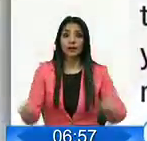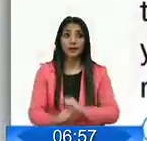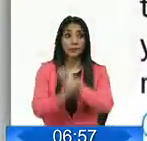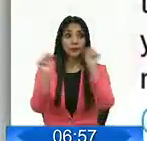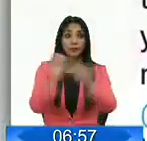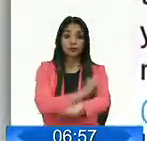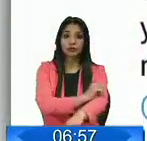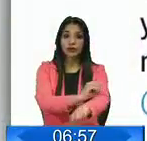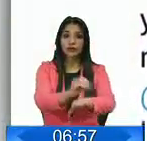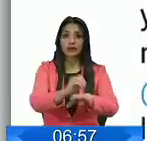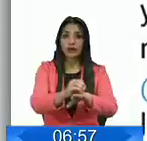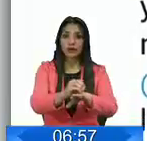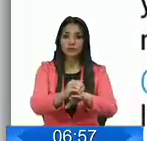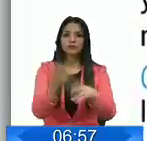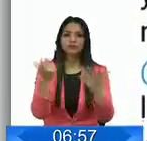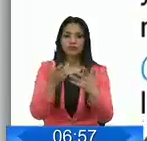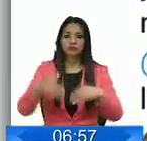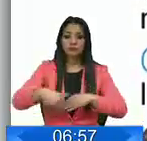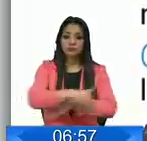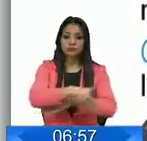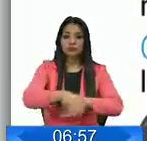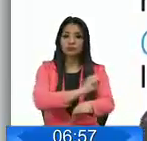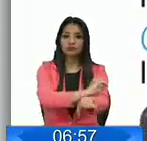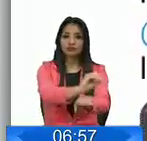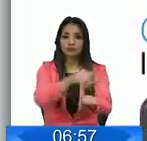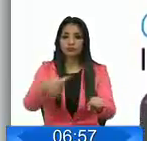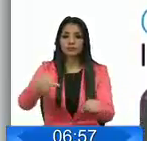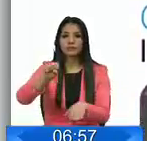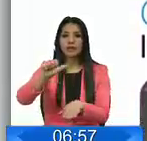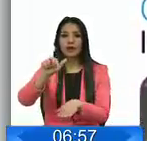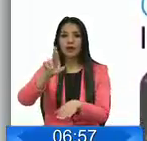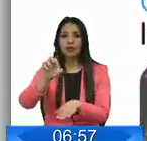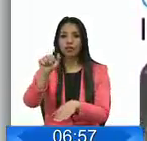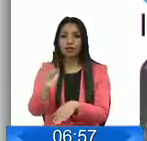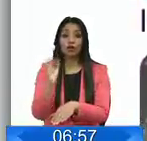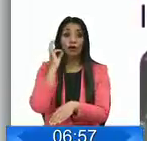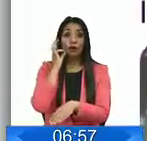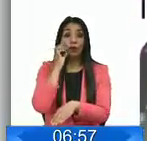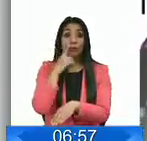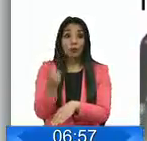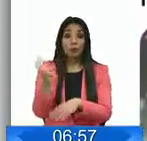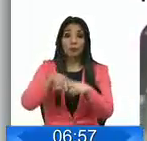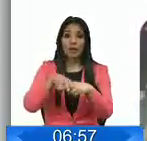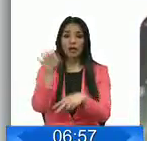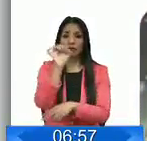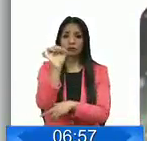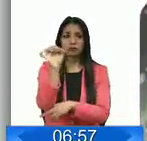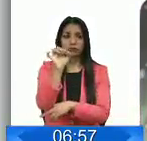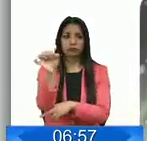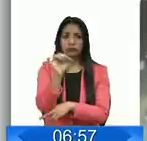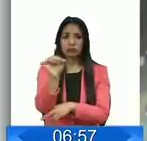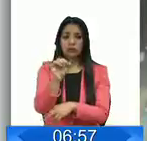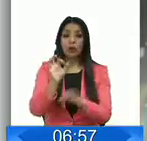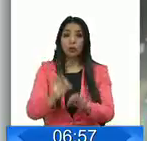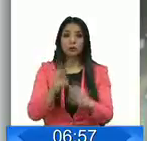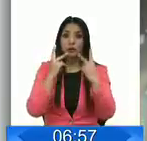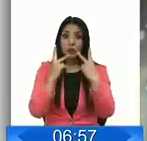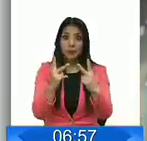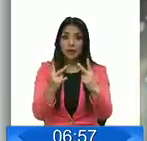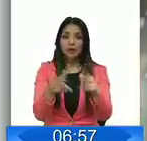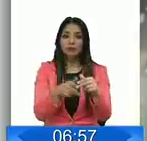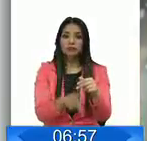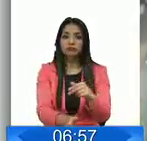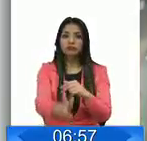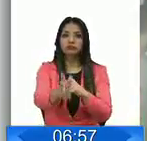en la Mariscal Sucre y Fernández Salvador. Aparentemente, la persona que manejaba el vehículo liviano no alcanzó a divisar el ingreso al paso a